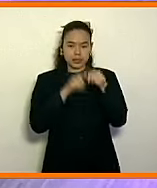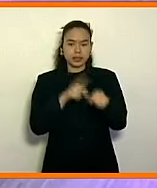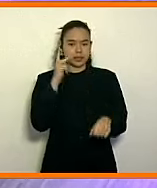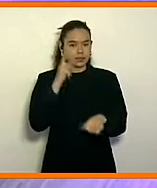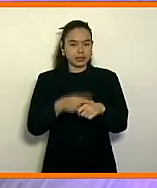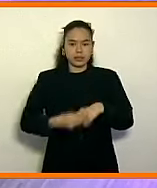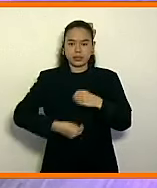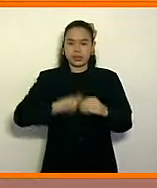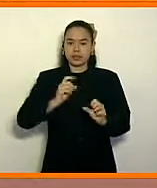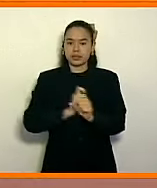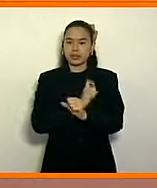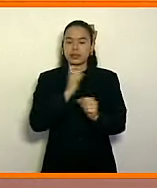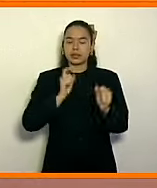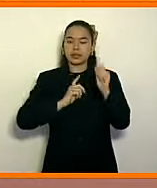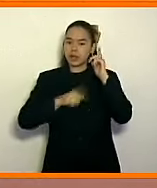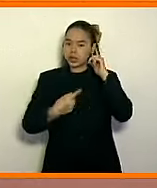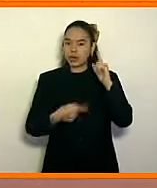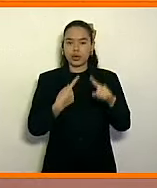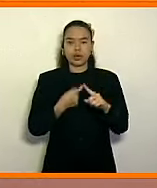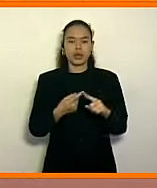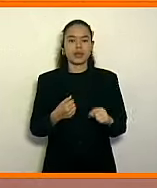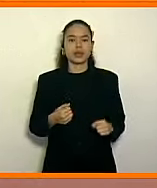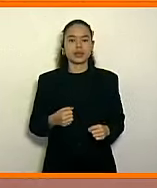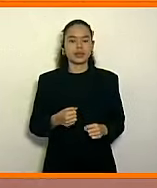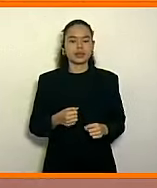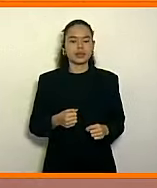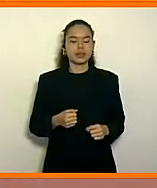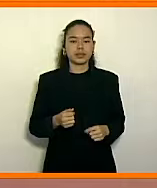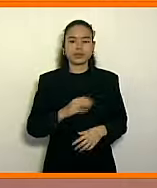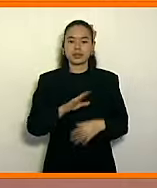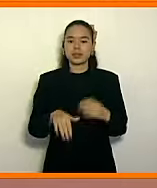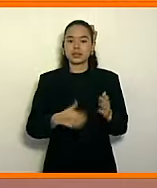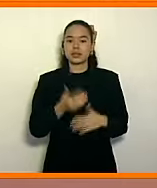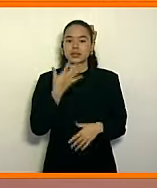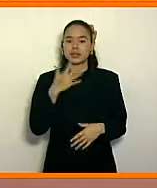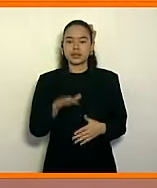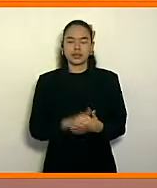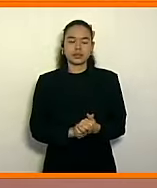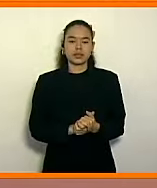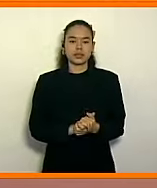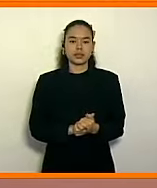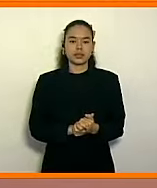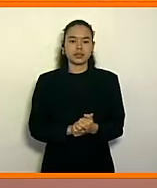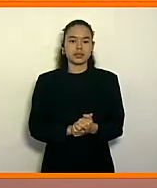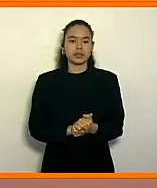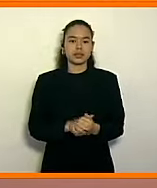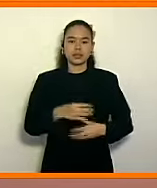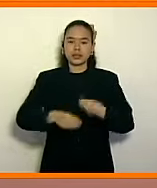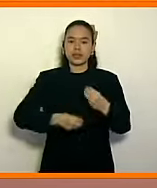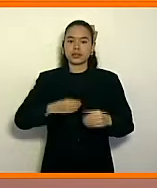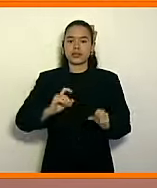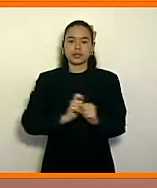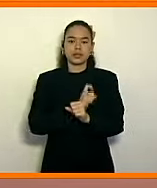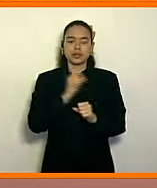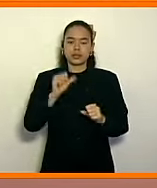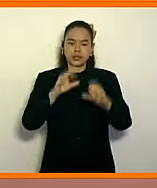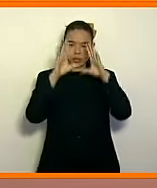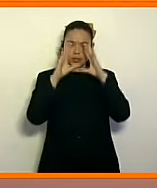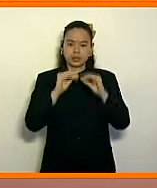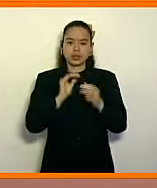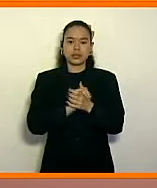esfera seleccionada junto a MultiX es suerte. Y tu esfera ganadora en esta noche